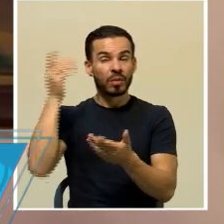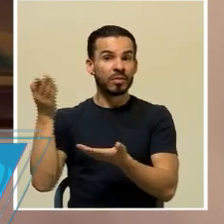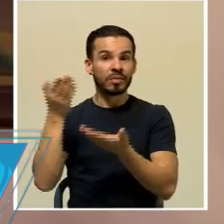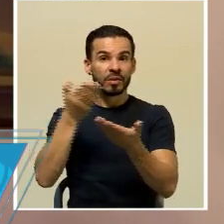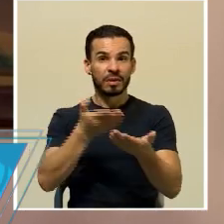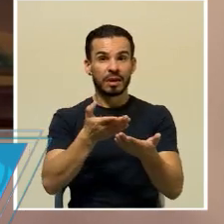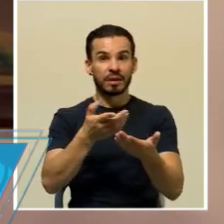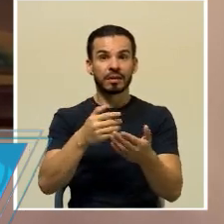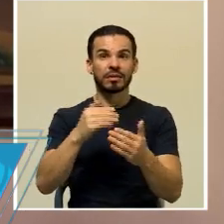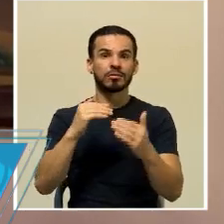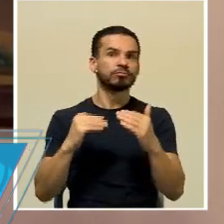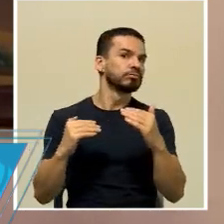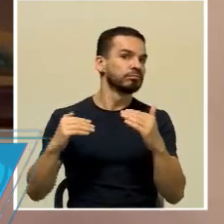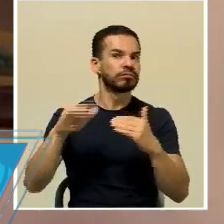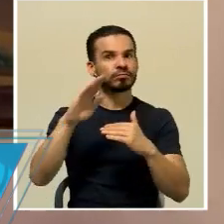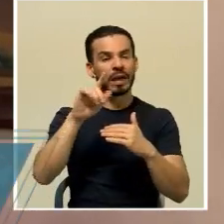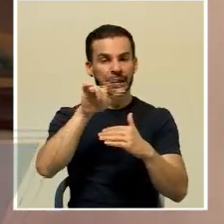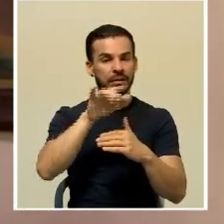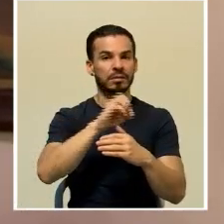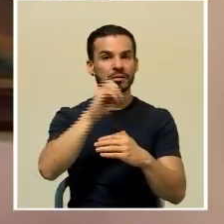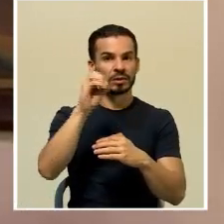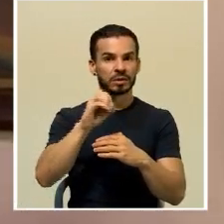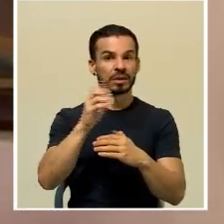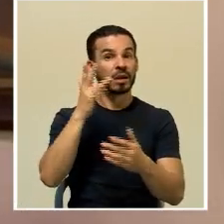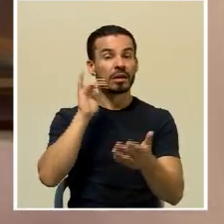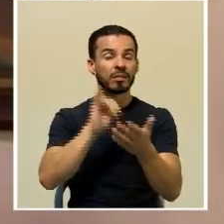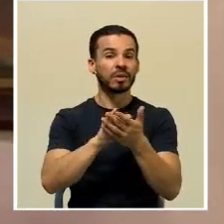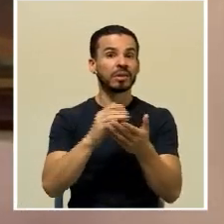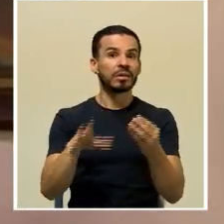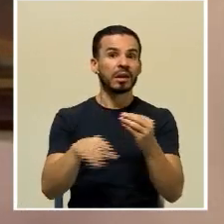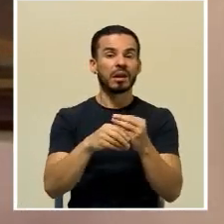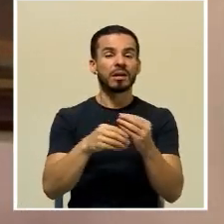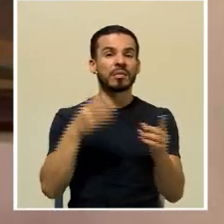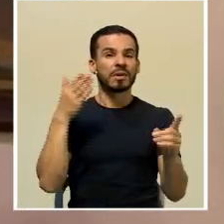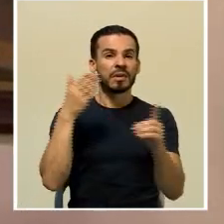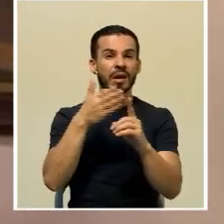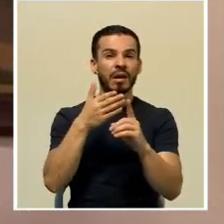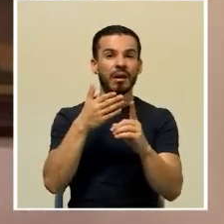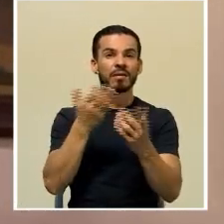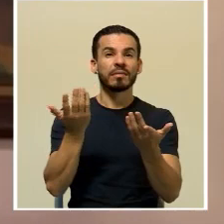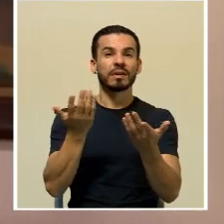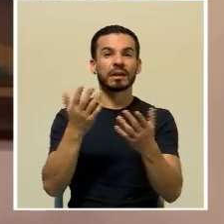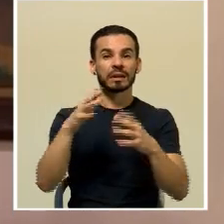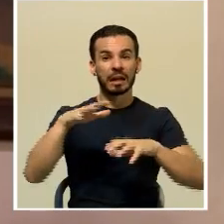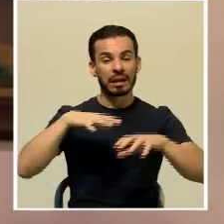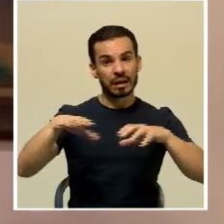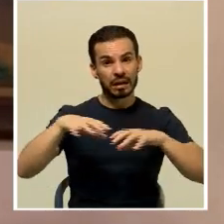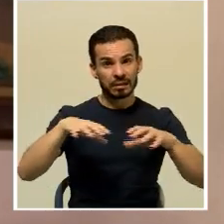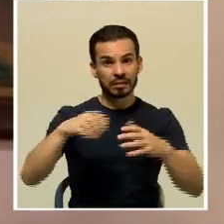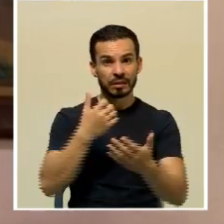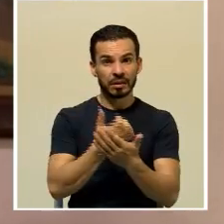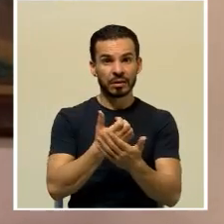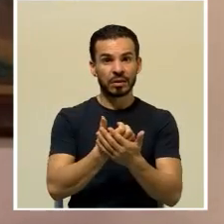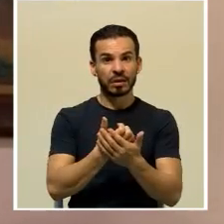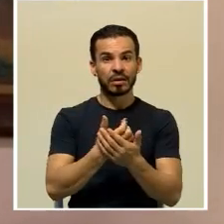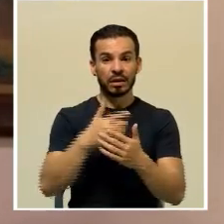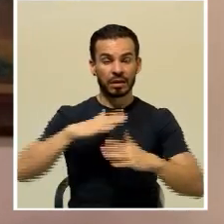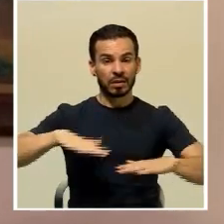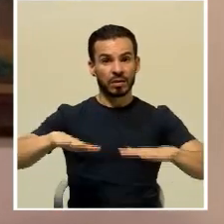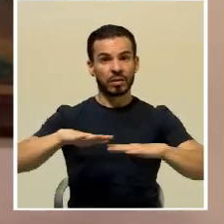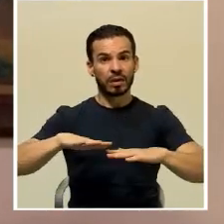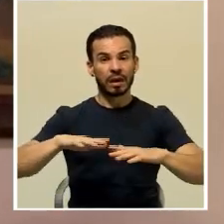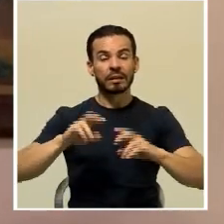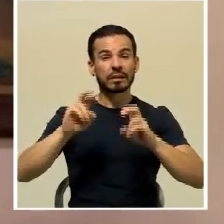Ejecutivo excede este margen. Además, afecta la dinamización de la economía